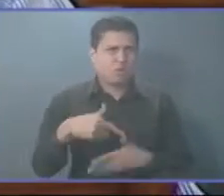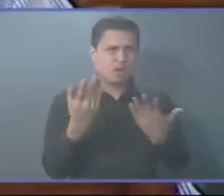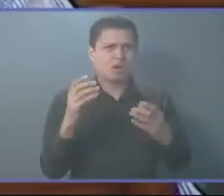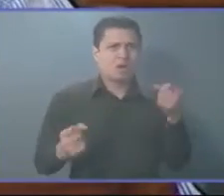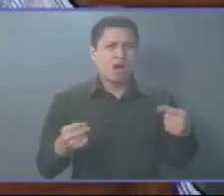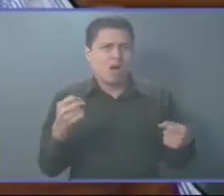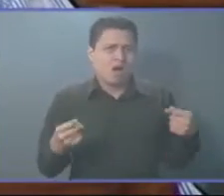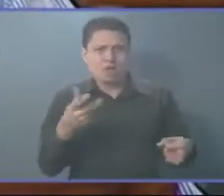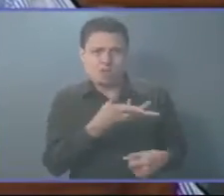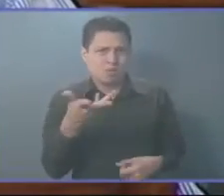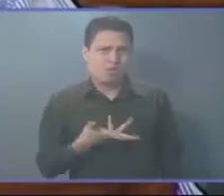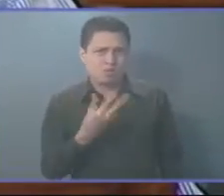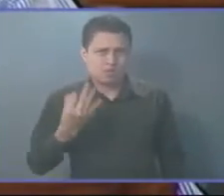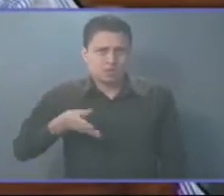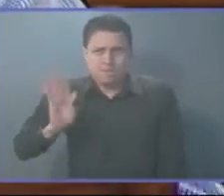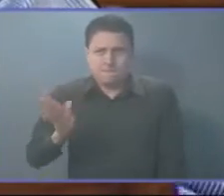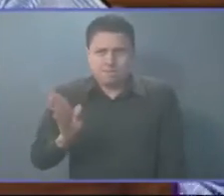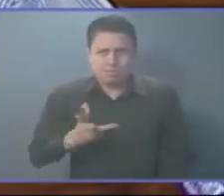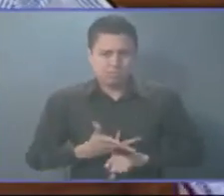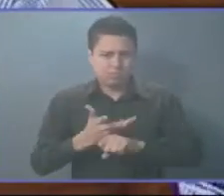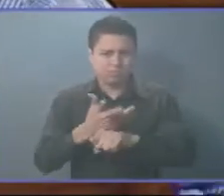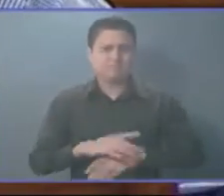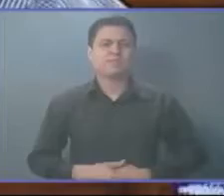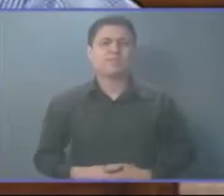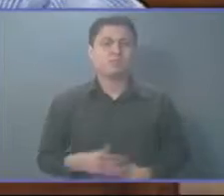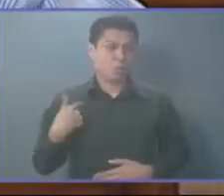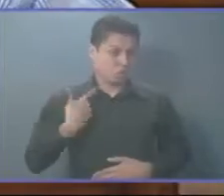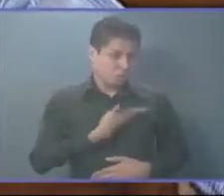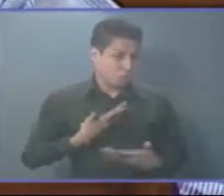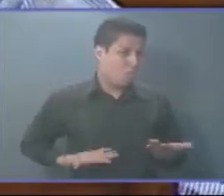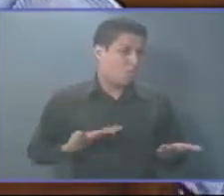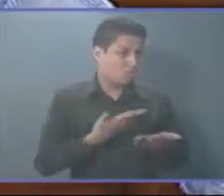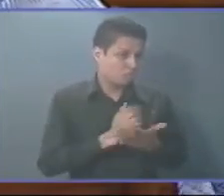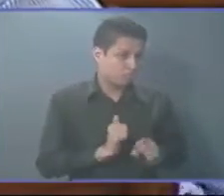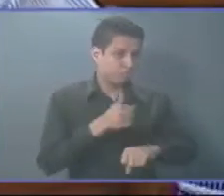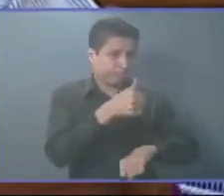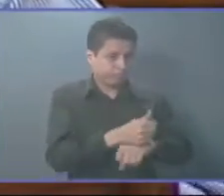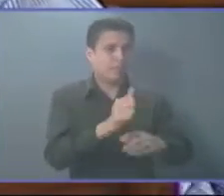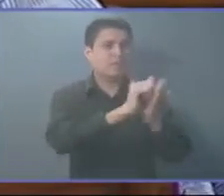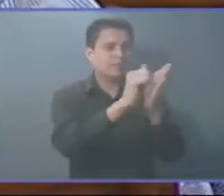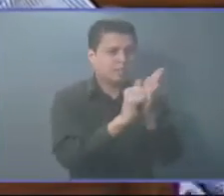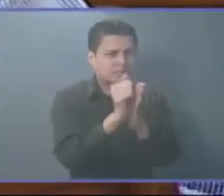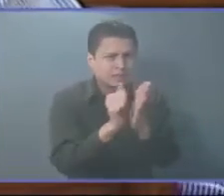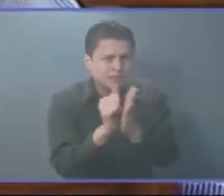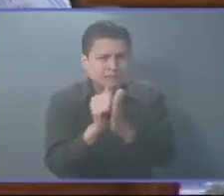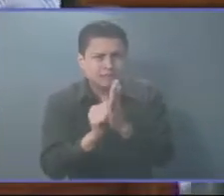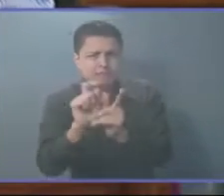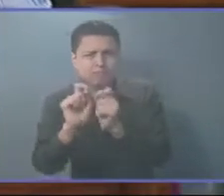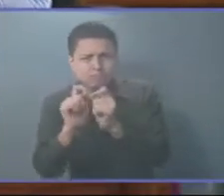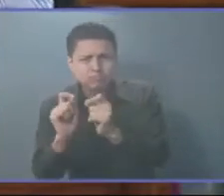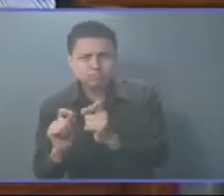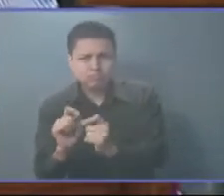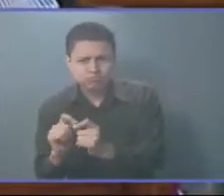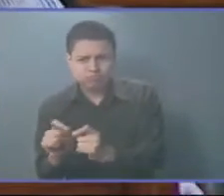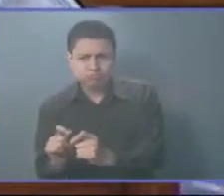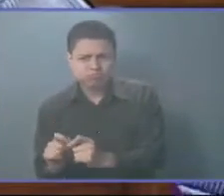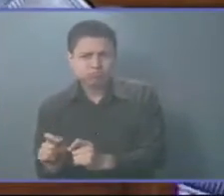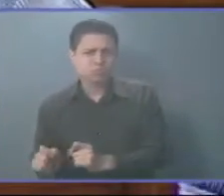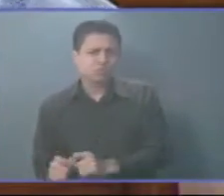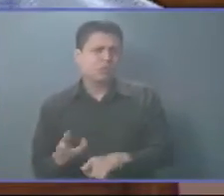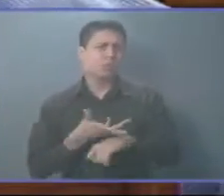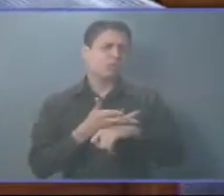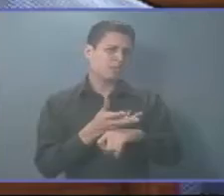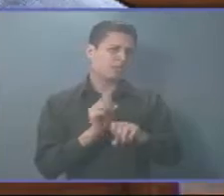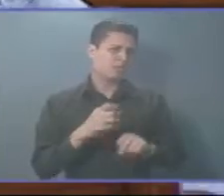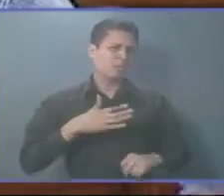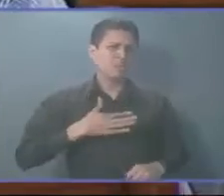supuesto, se ofreció crear un articulado para permitir que el transporte público